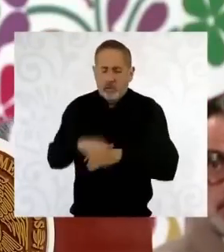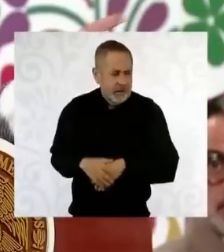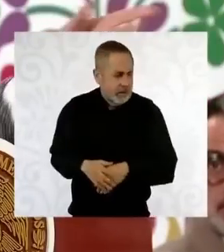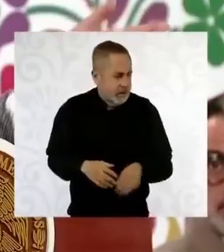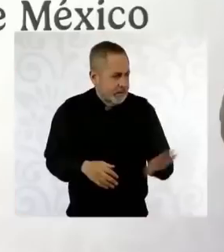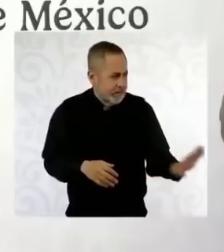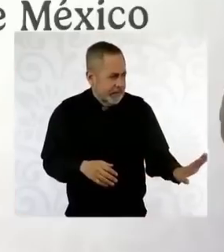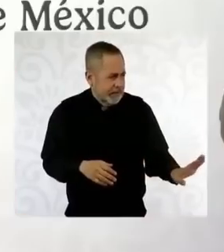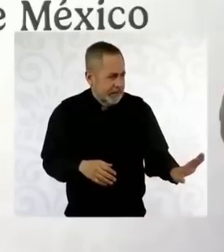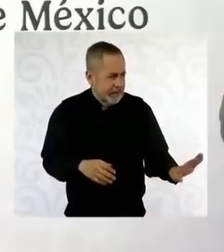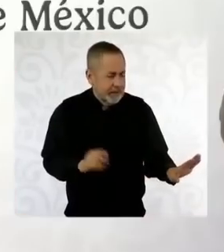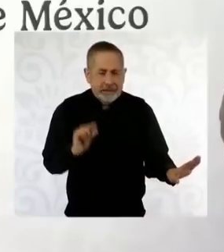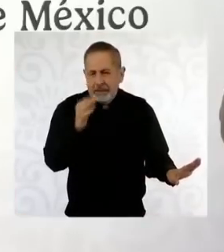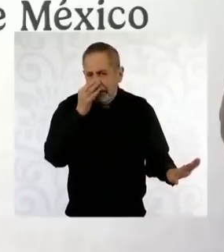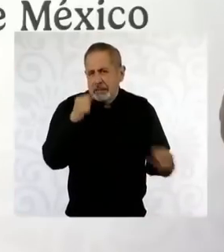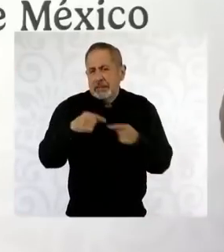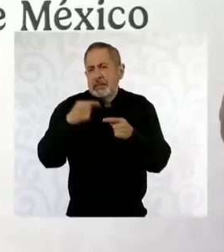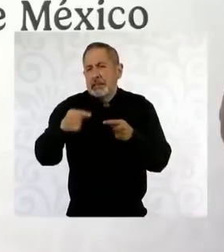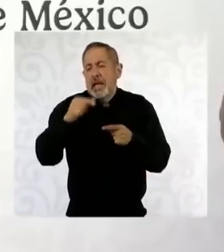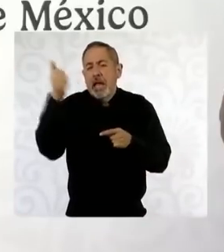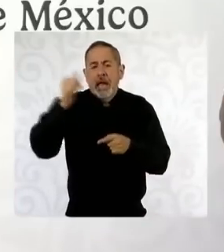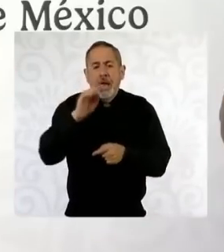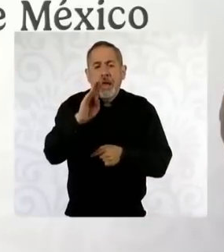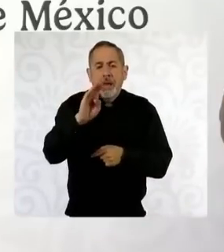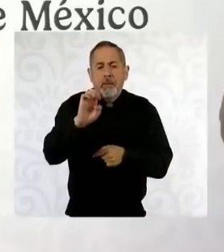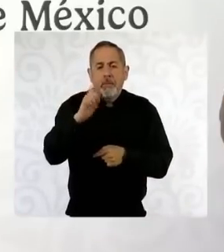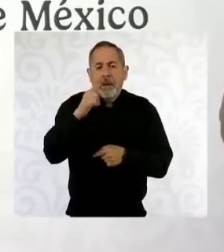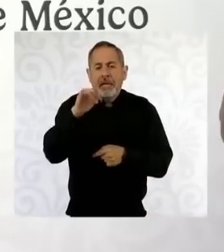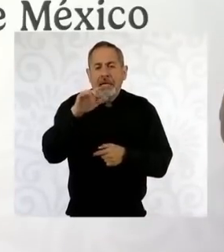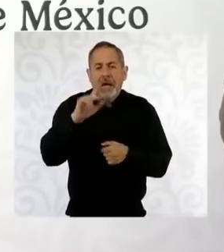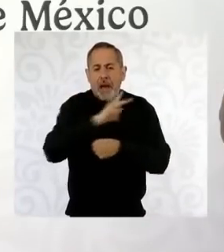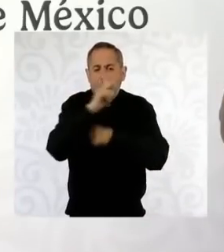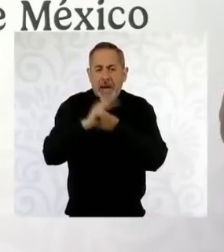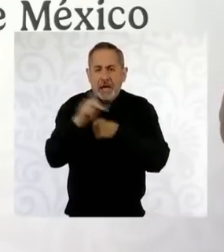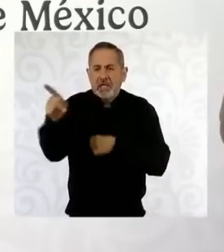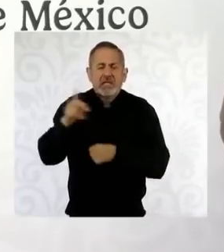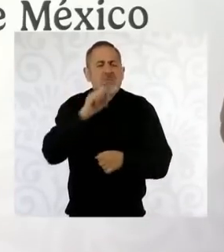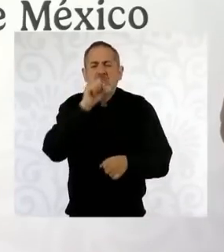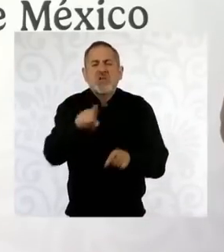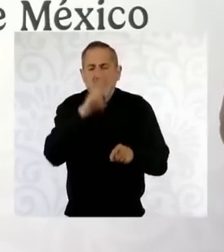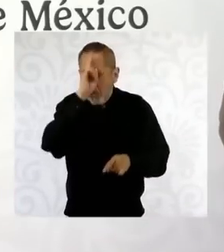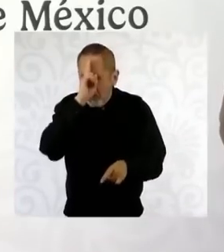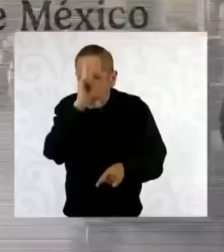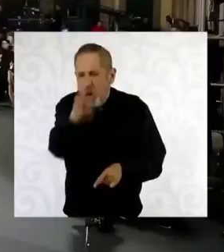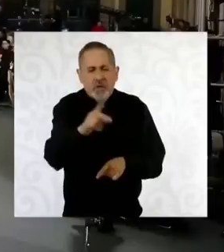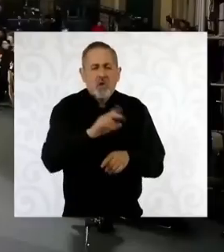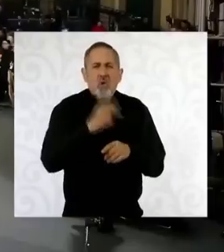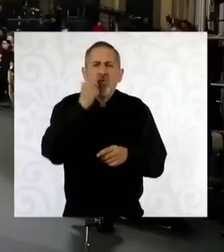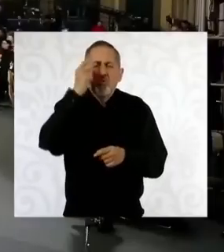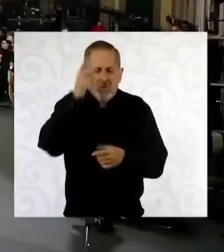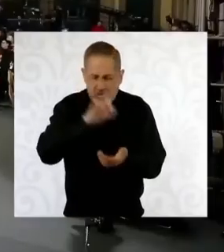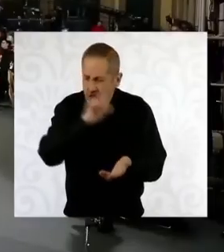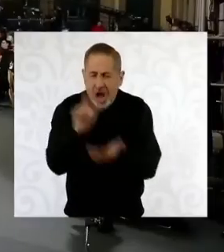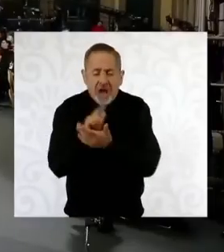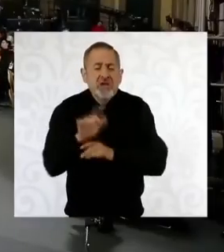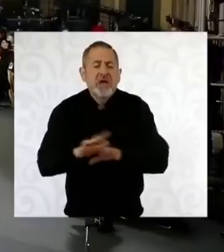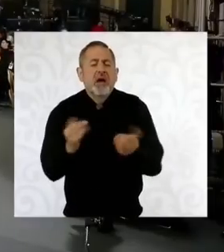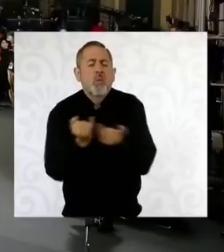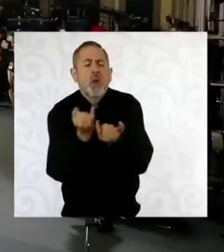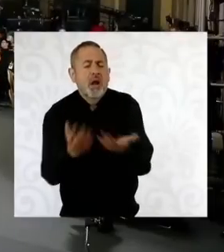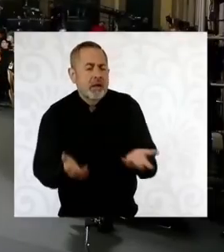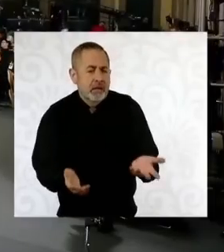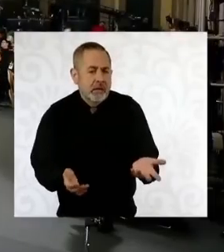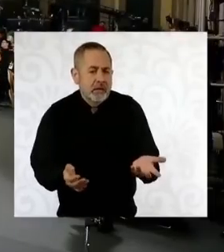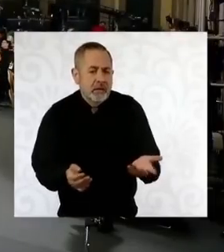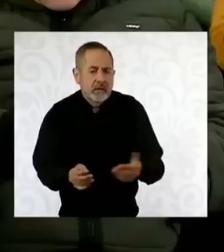Así al ratito van a ver que va a haber otros países que van a elegir la Corte. Bueno, precisamente, Presidenta, sí. Nada más hablando del Poder Judicial y